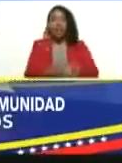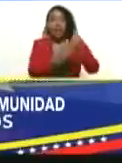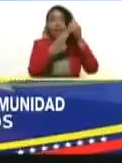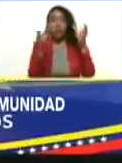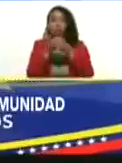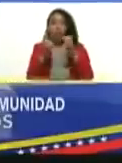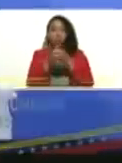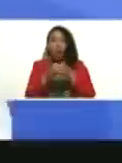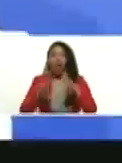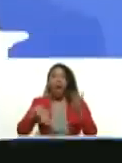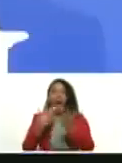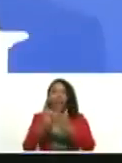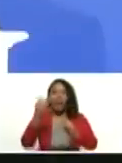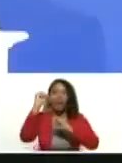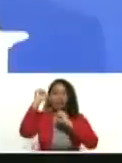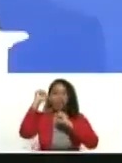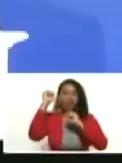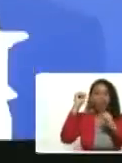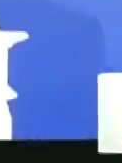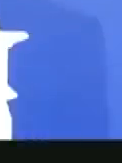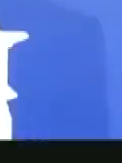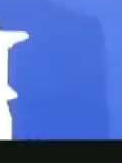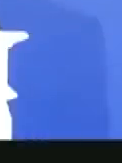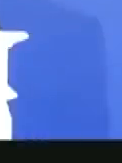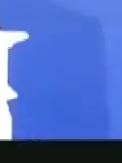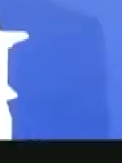hasta la victoria siempre